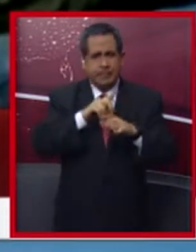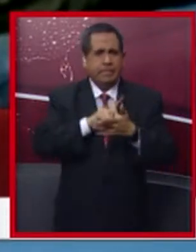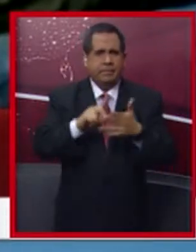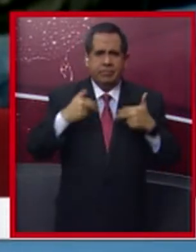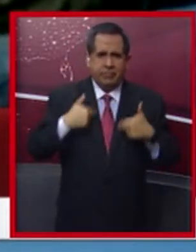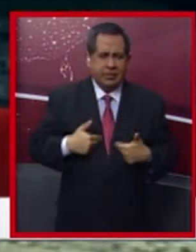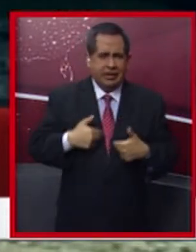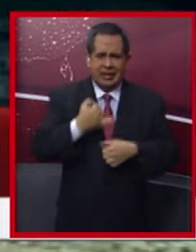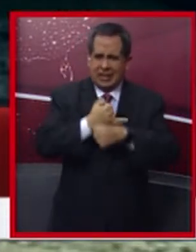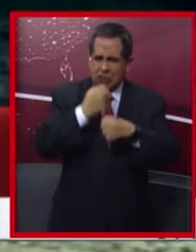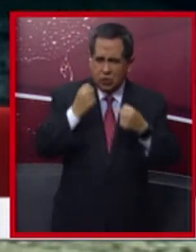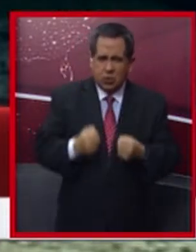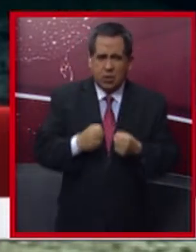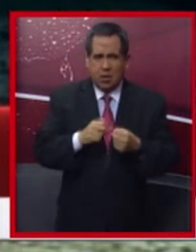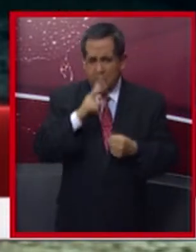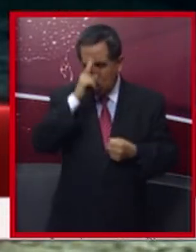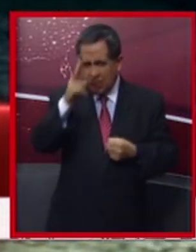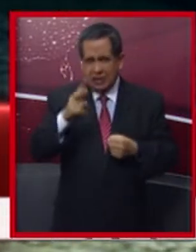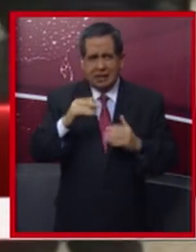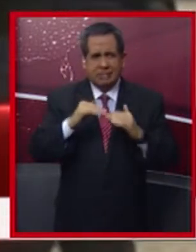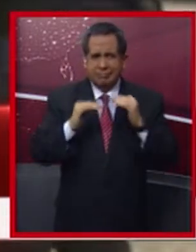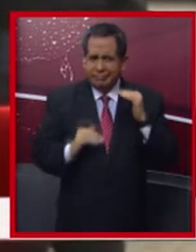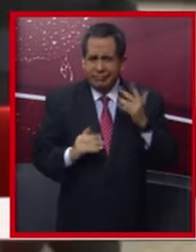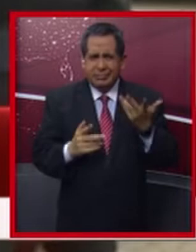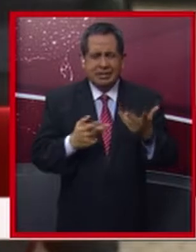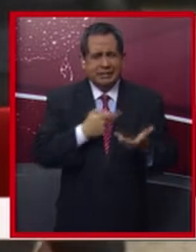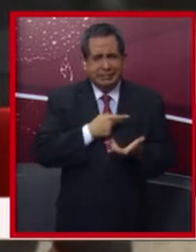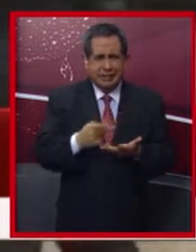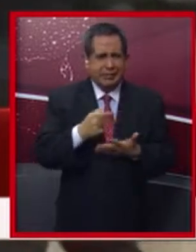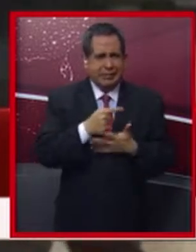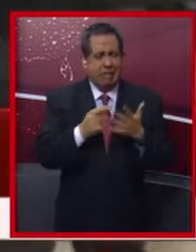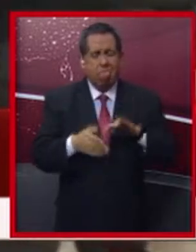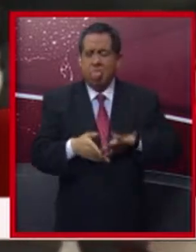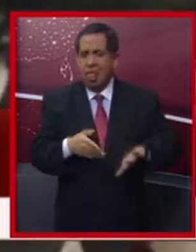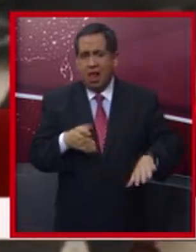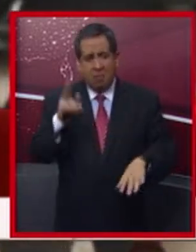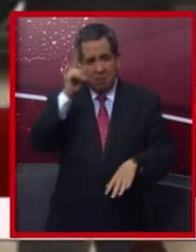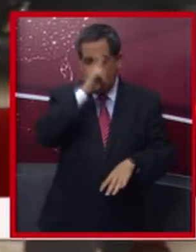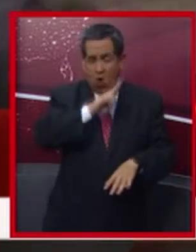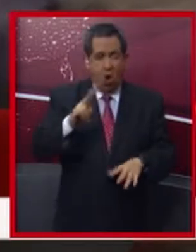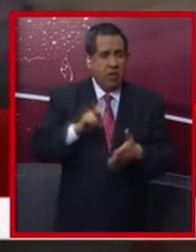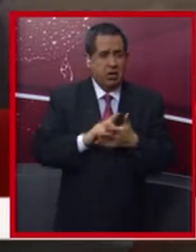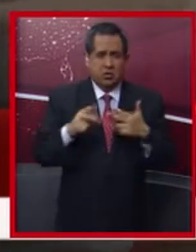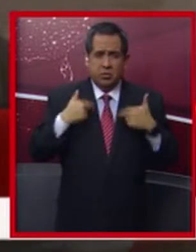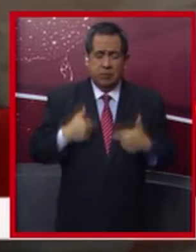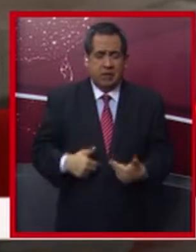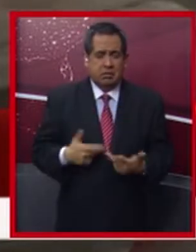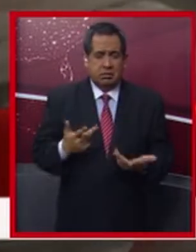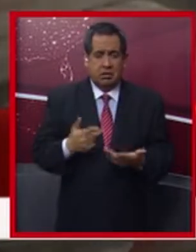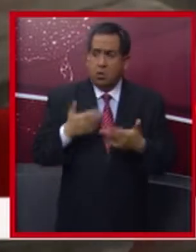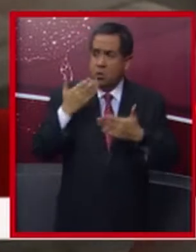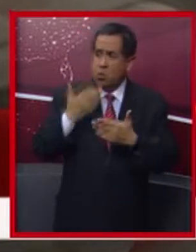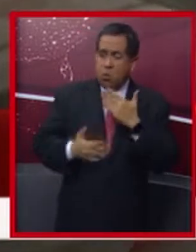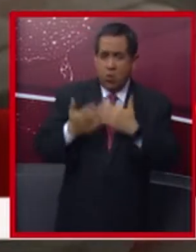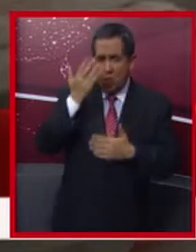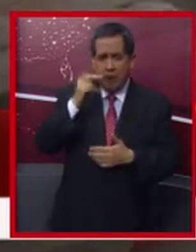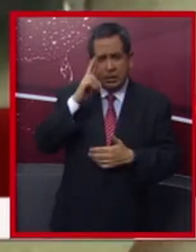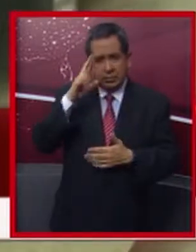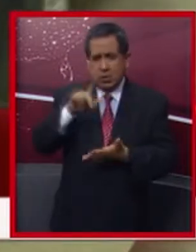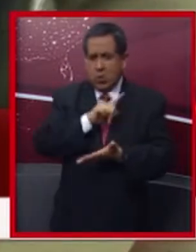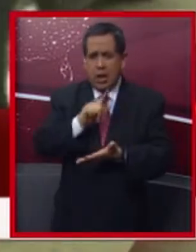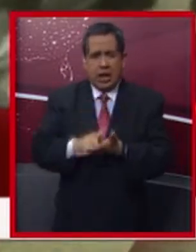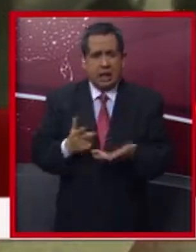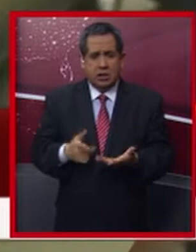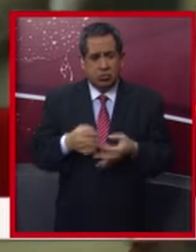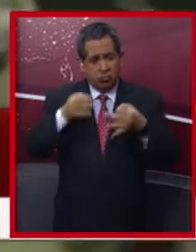humanos, inseguridad, violencia, desigualdad, pobreza y exclusión, así como debilidad del Estado de Derecho y falta de un acceso